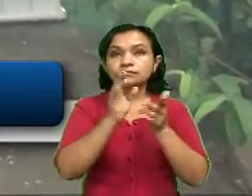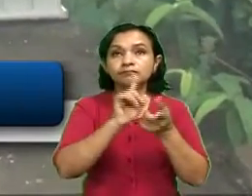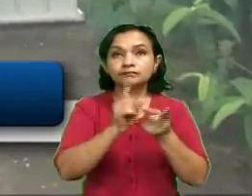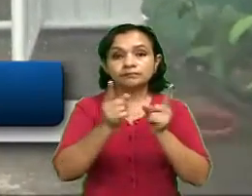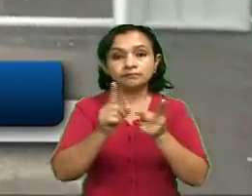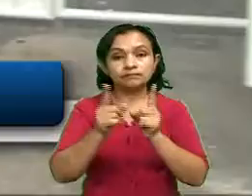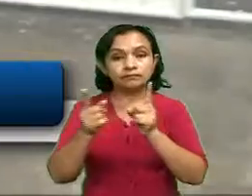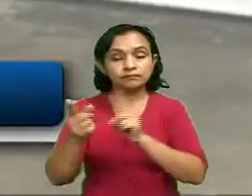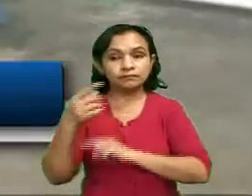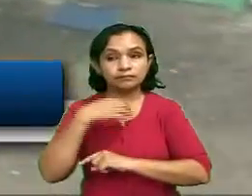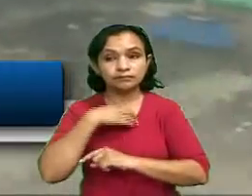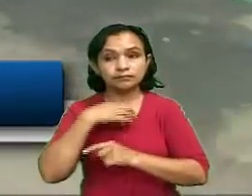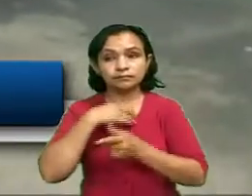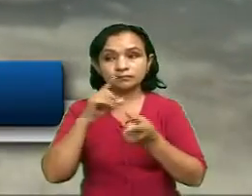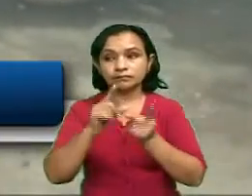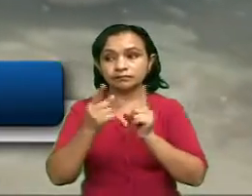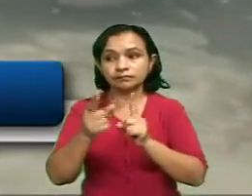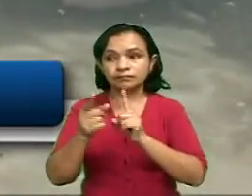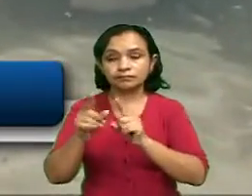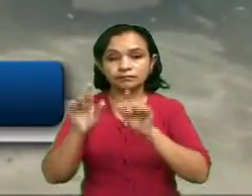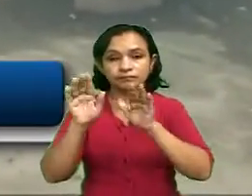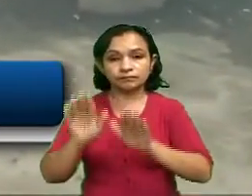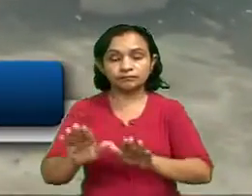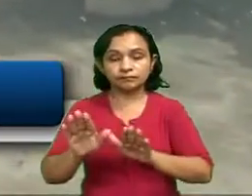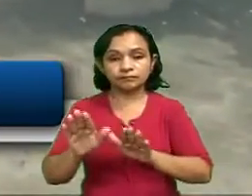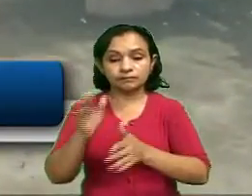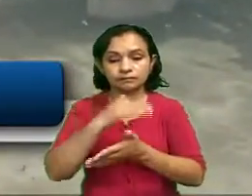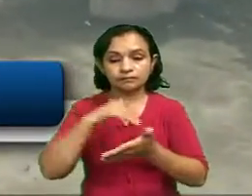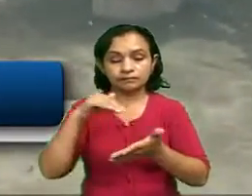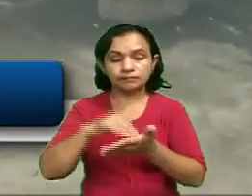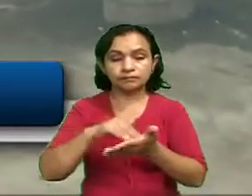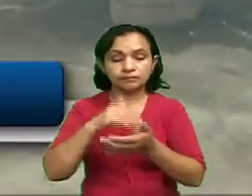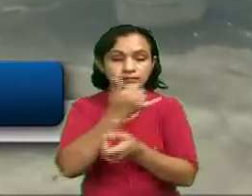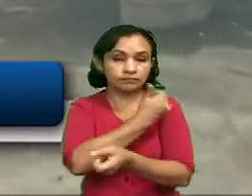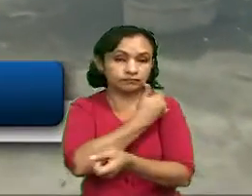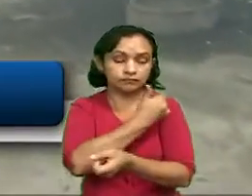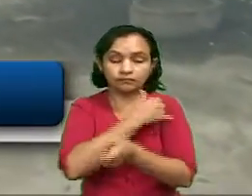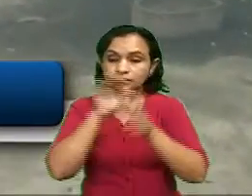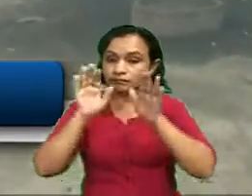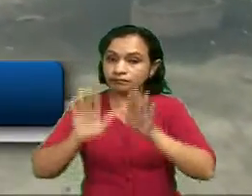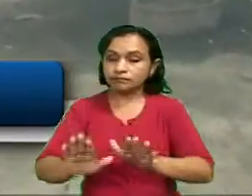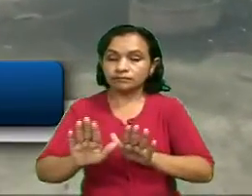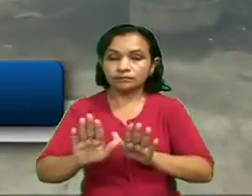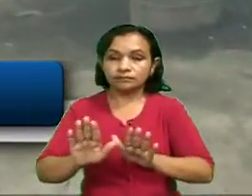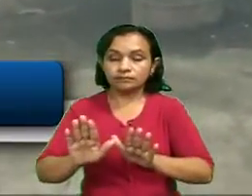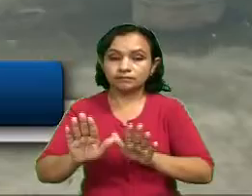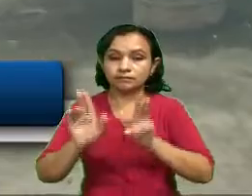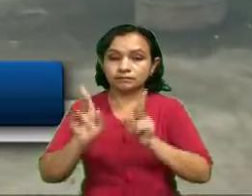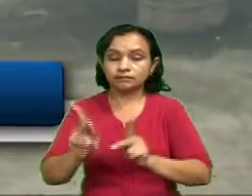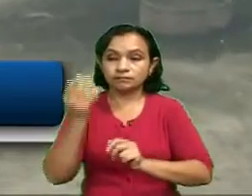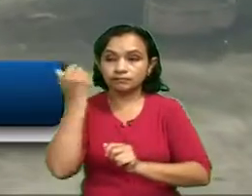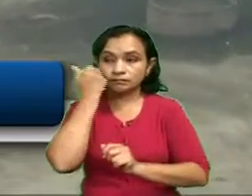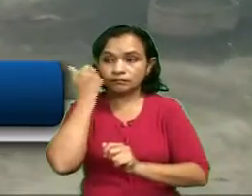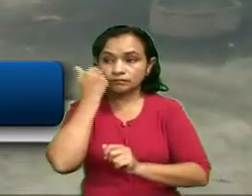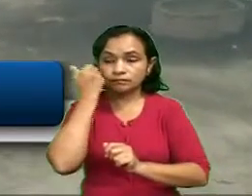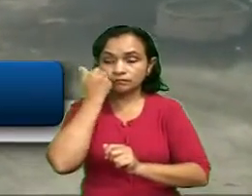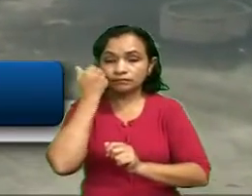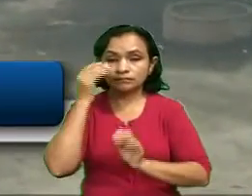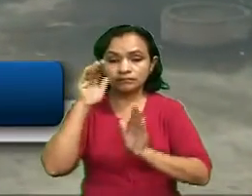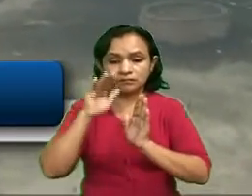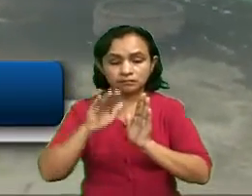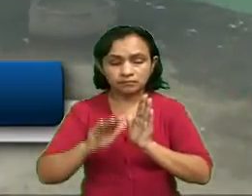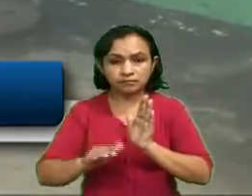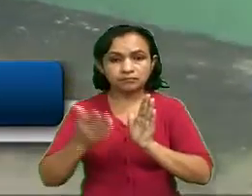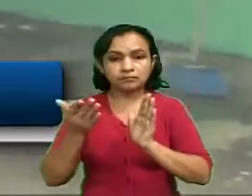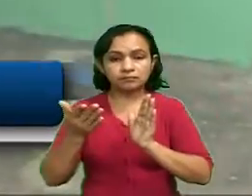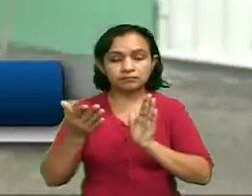según el comportamiento del paciente. Ahí se queda en el centro del hospital. En el centro de salud, en el hospital. Entonces, si el paciente tiene una disminución de